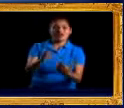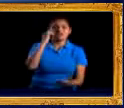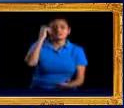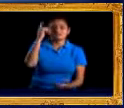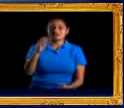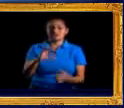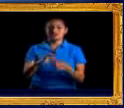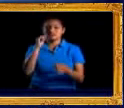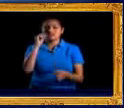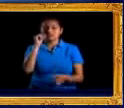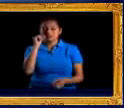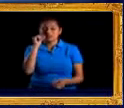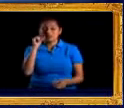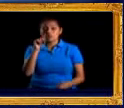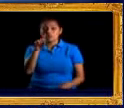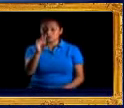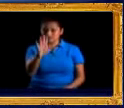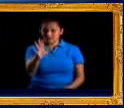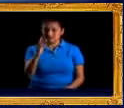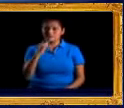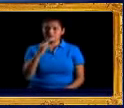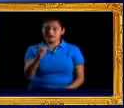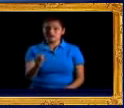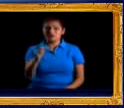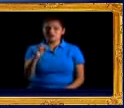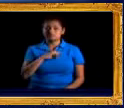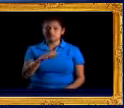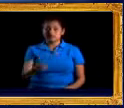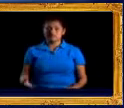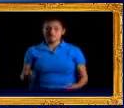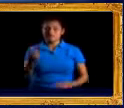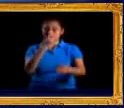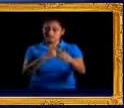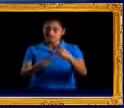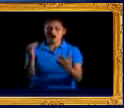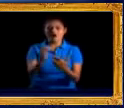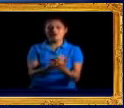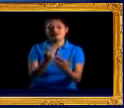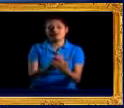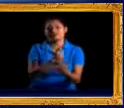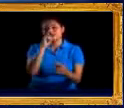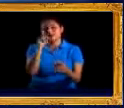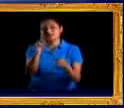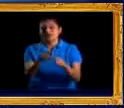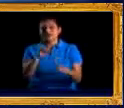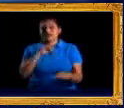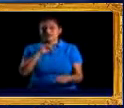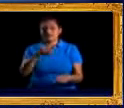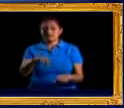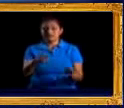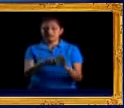de Señores. Usted, hermano, se vino a ofrendar también a este retiro tan hermoso.